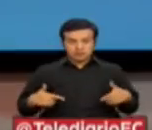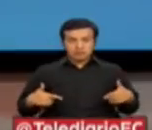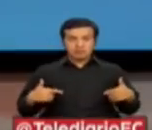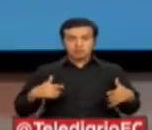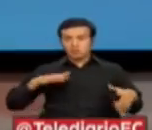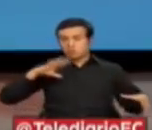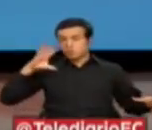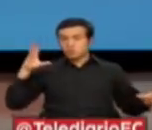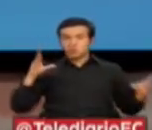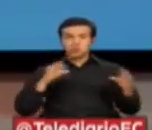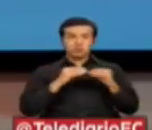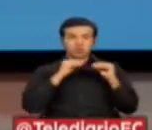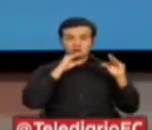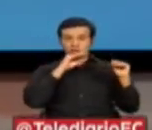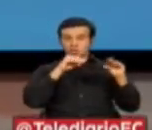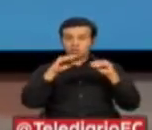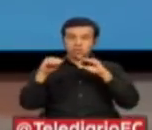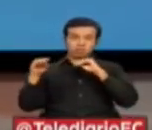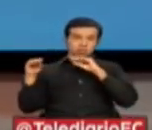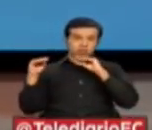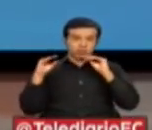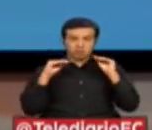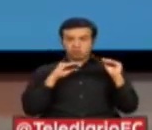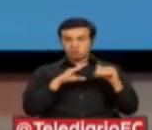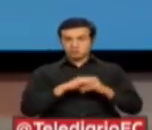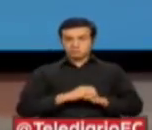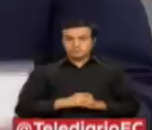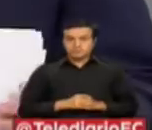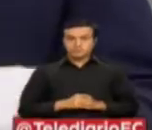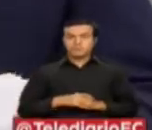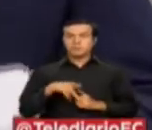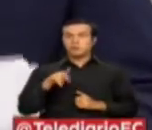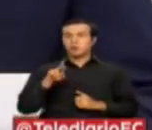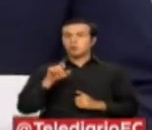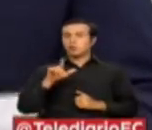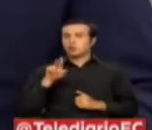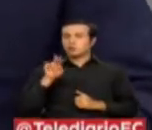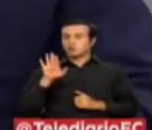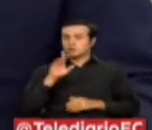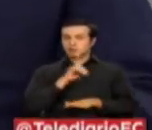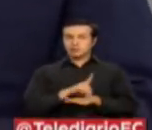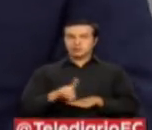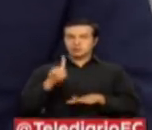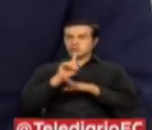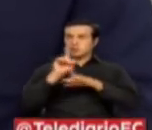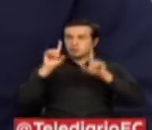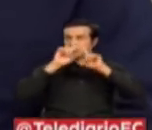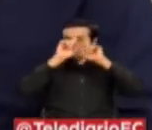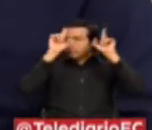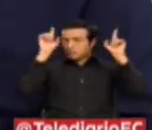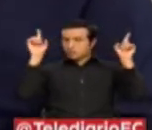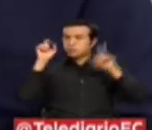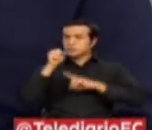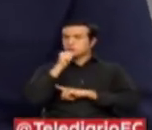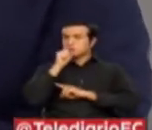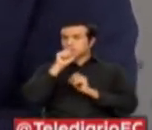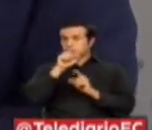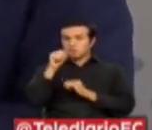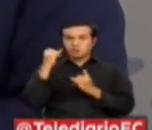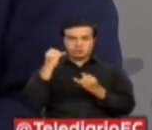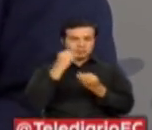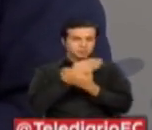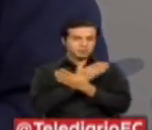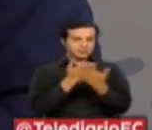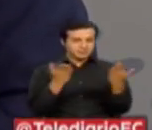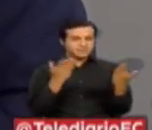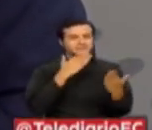esta serie de especulaciones y disputas que hemos tenido en estos últimos meses. Paulina Recalde, directora de Perfiles de Opinión, esta mañana aquí en Primera